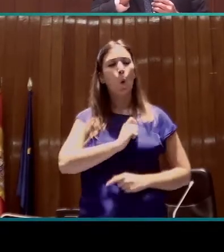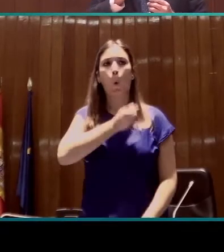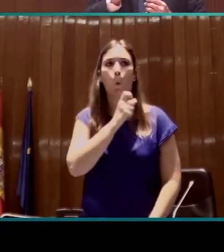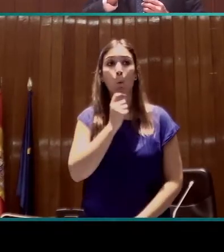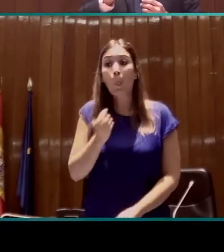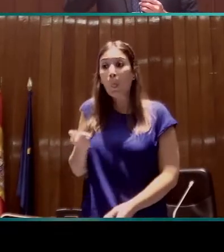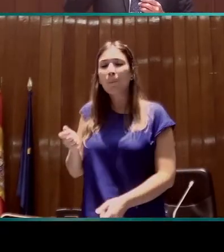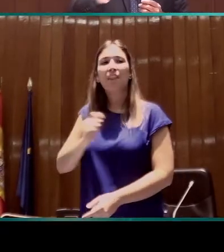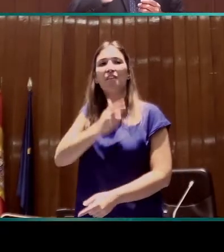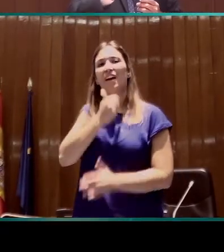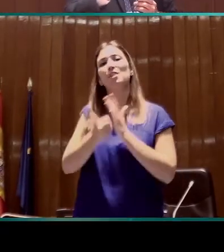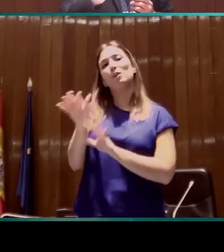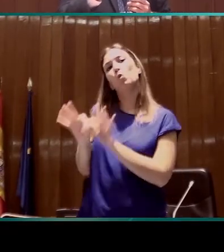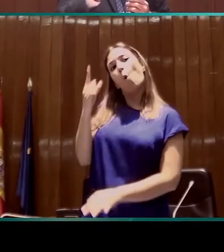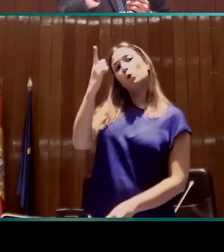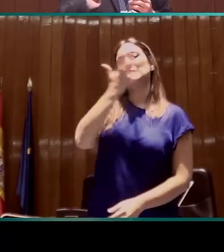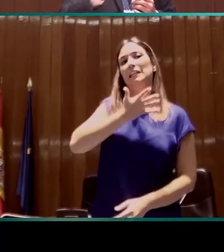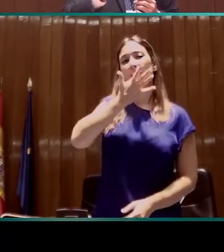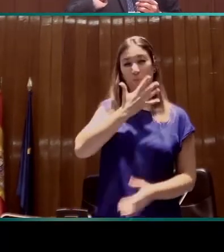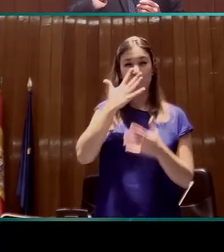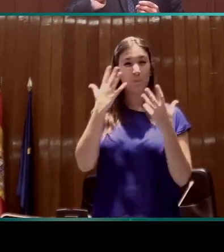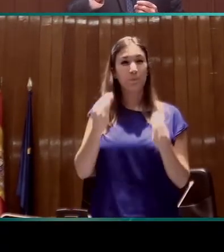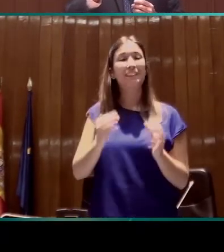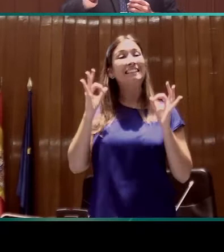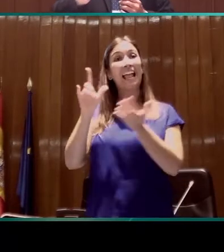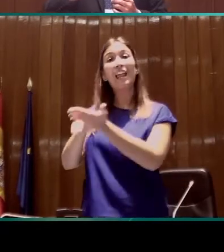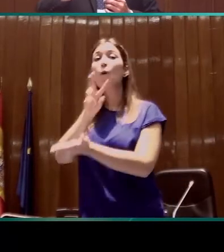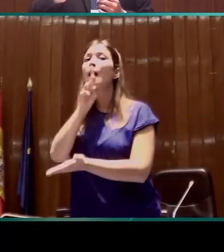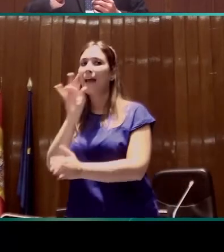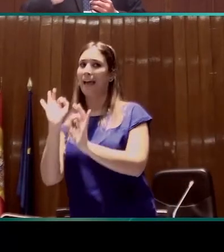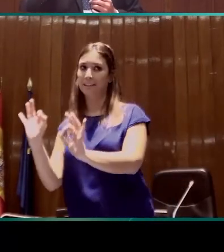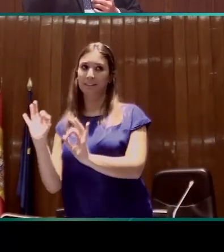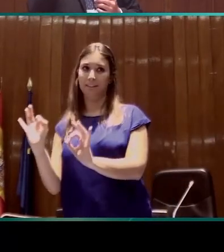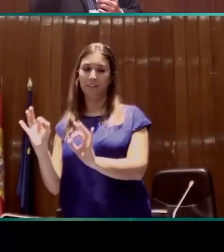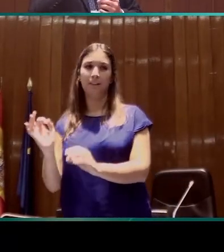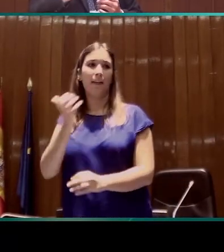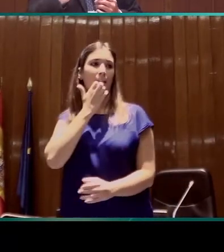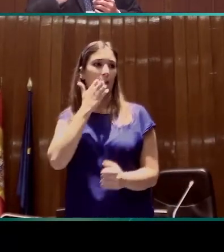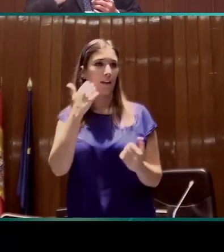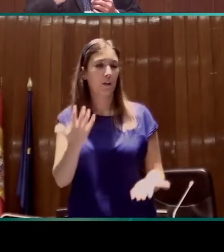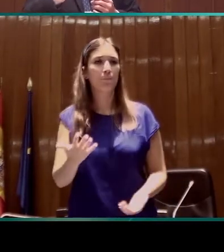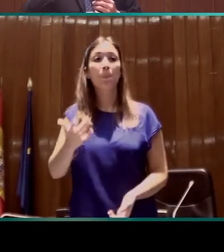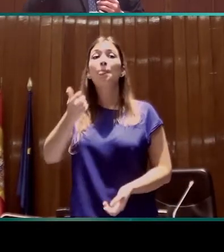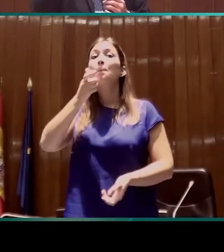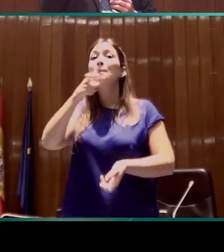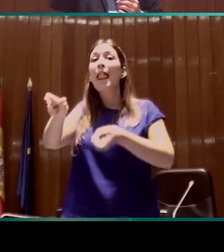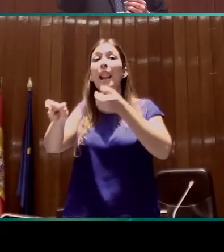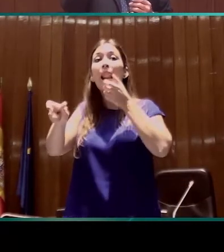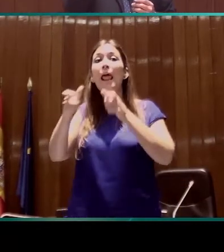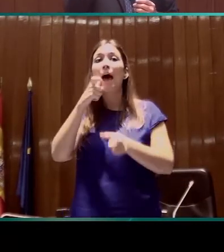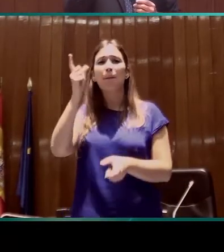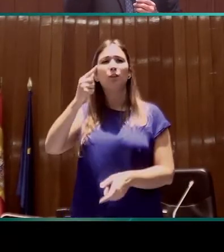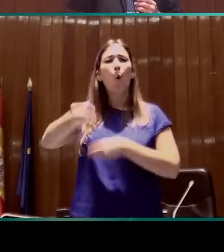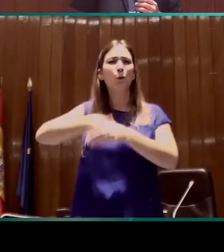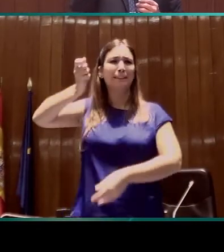va a ser más fácil. Al menos eso es lo que ocurre en la lengua hablada. Cuando accedemos a palabras que son